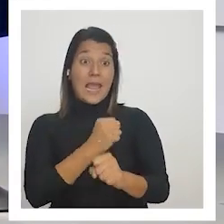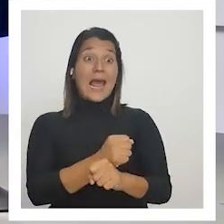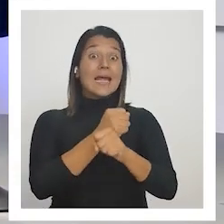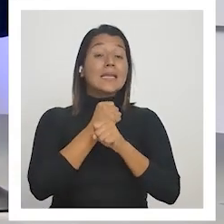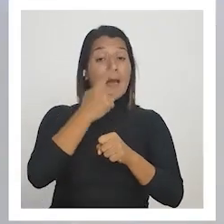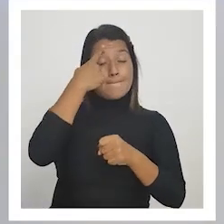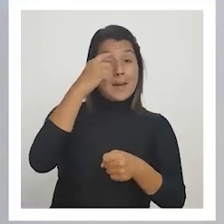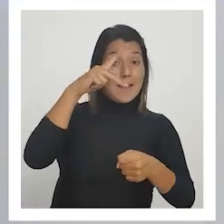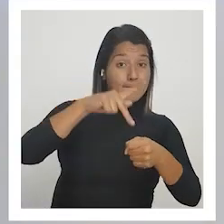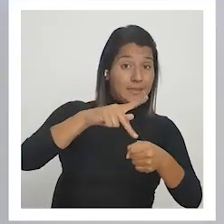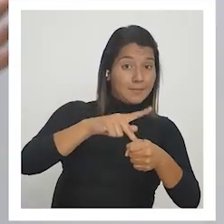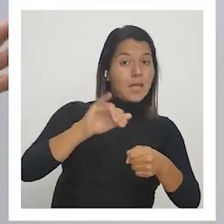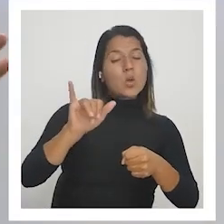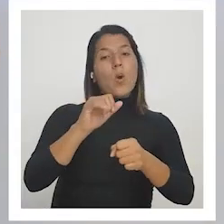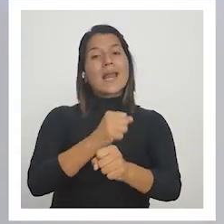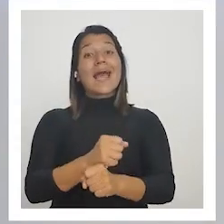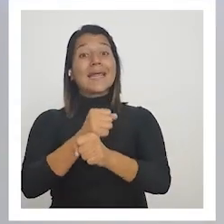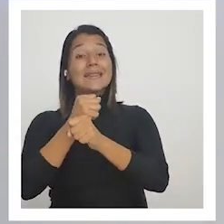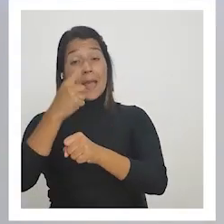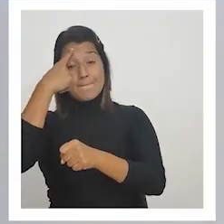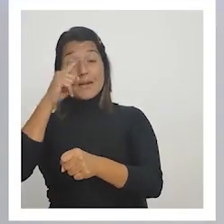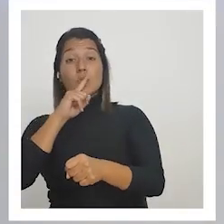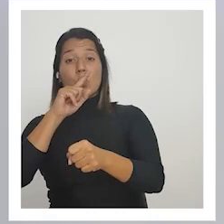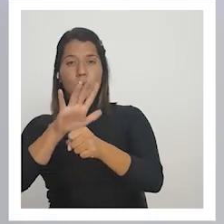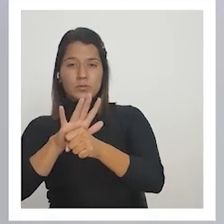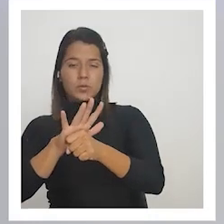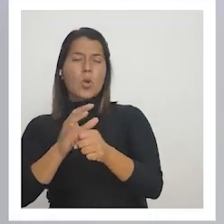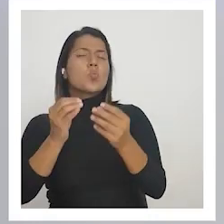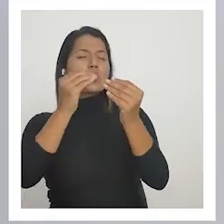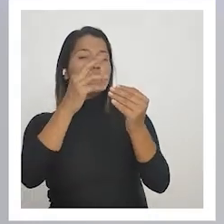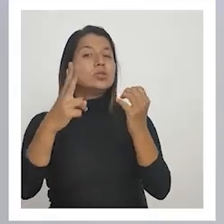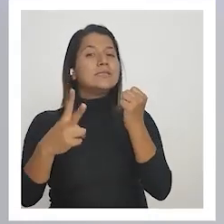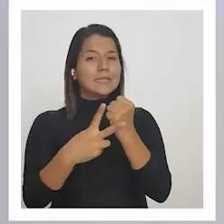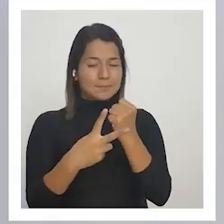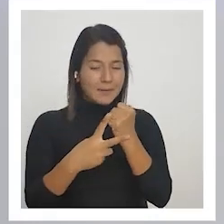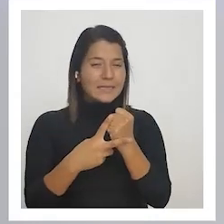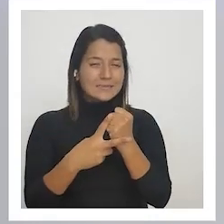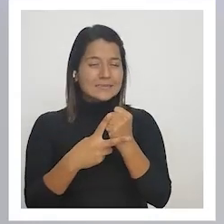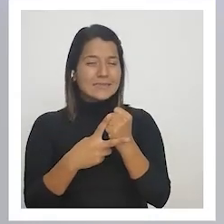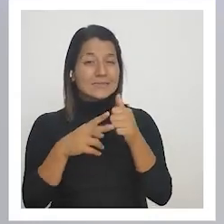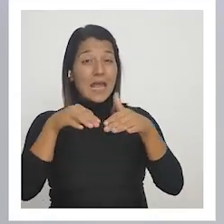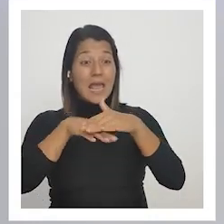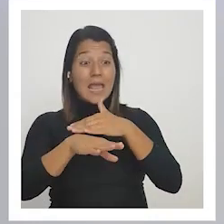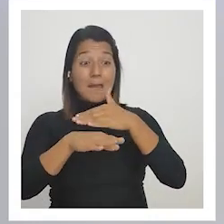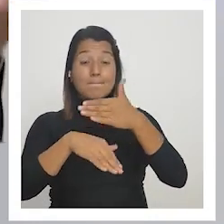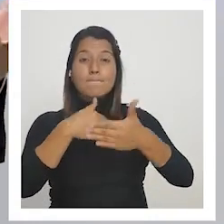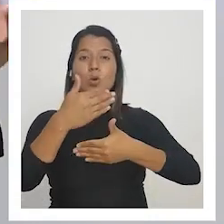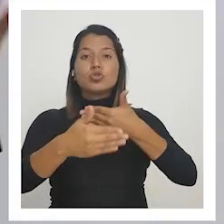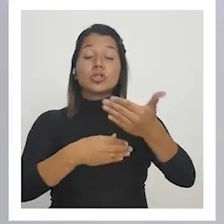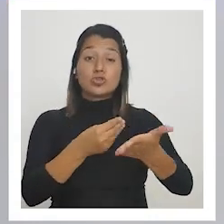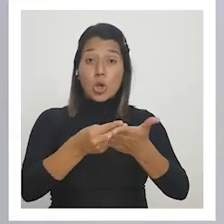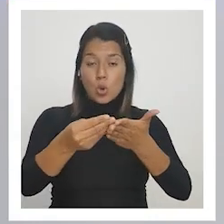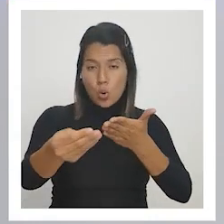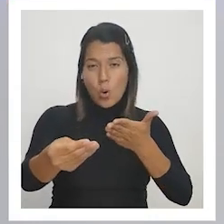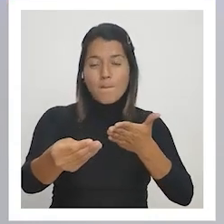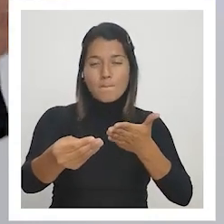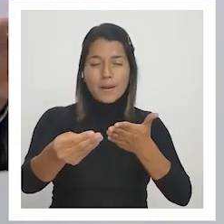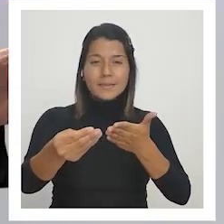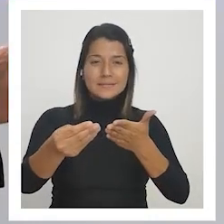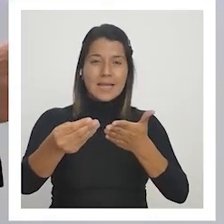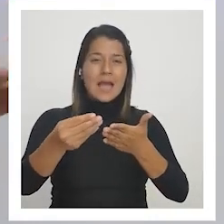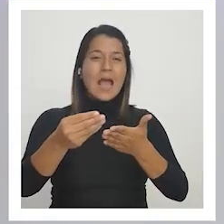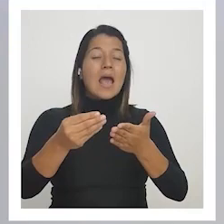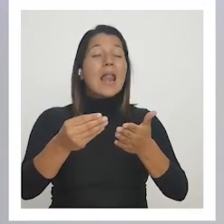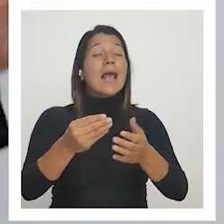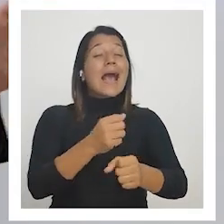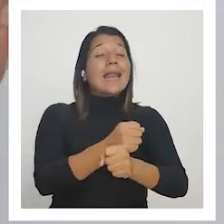de cumplimiento, que en muchos casos en las licitaciones, bueno, en el proceso de compras, las garantías de participación prácticamente se